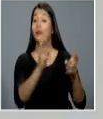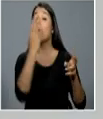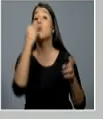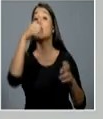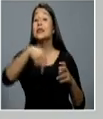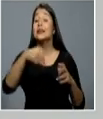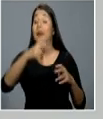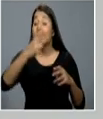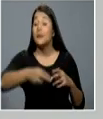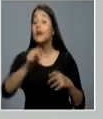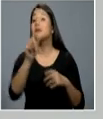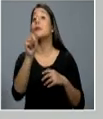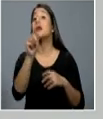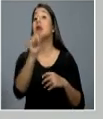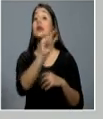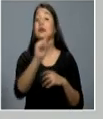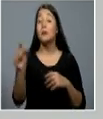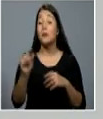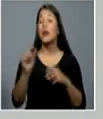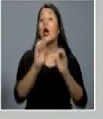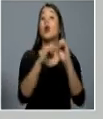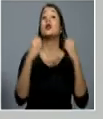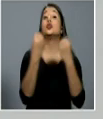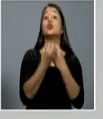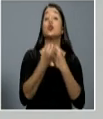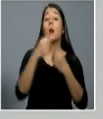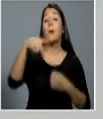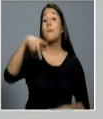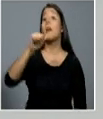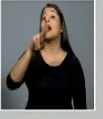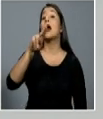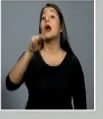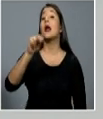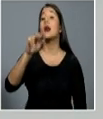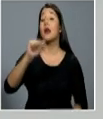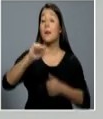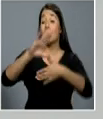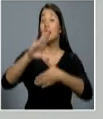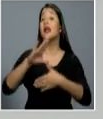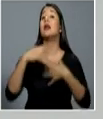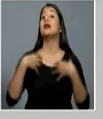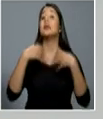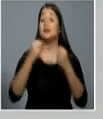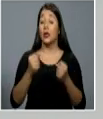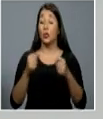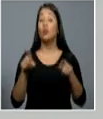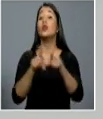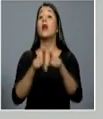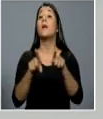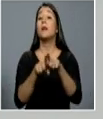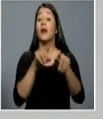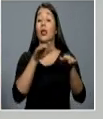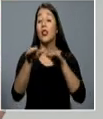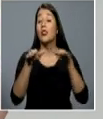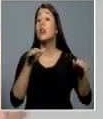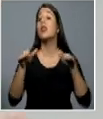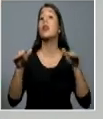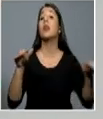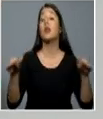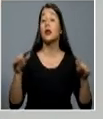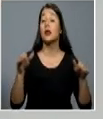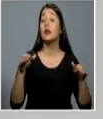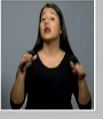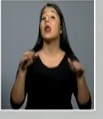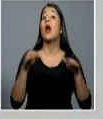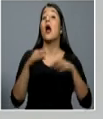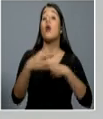la Organización Panamericana de la Salud también hace un llamado al hecho de que América Latina y el Caribe es la región del